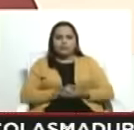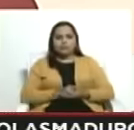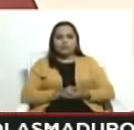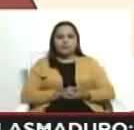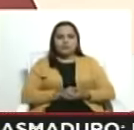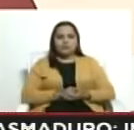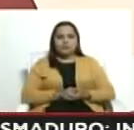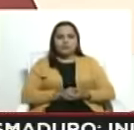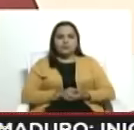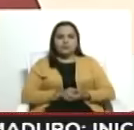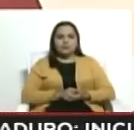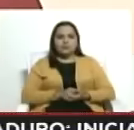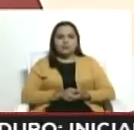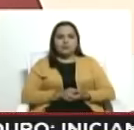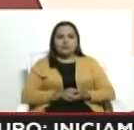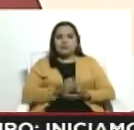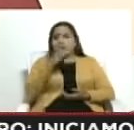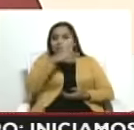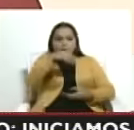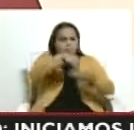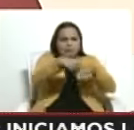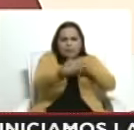Que no tiene nada que ver con lo que estaba ocurriendo.